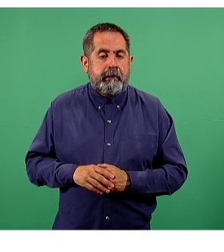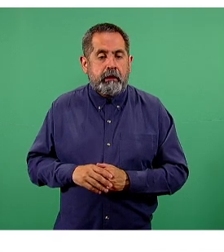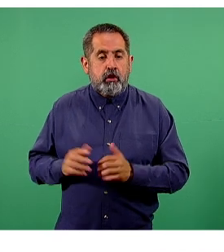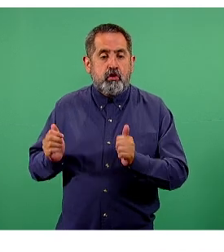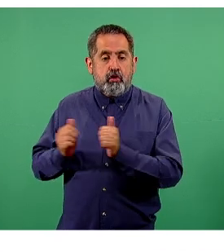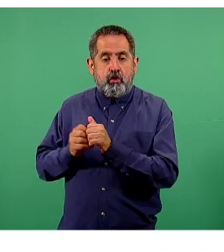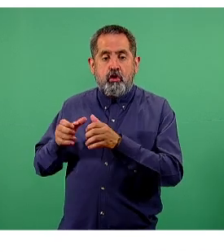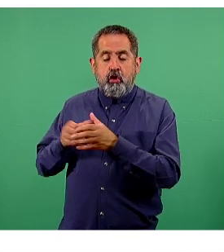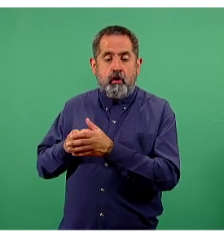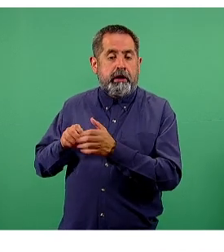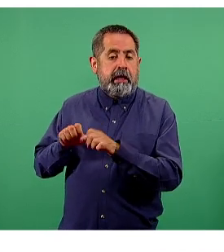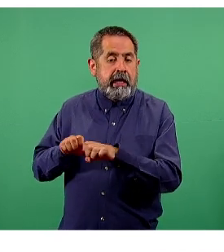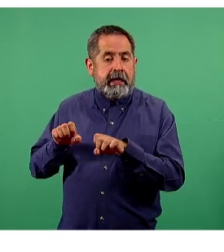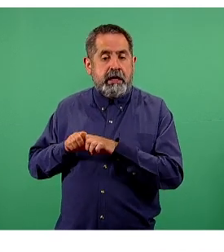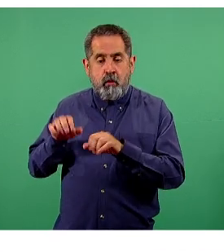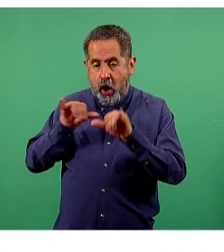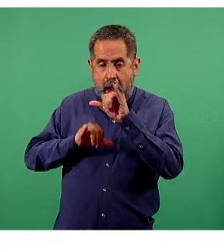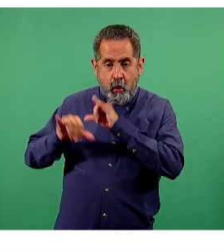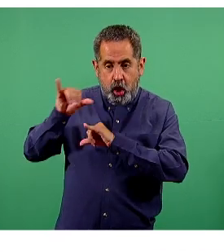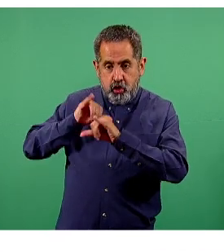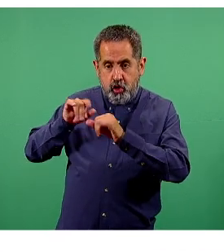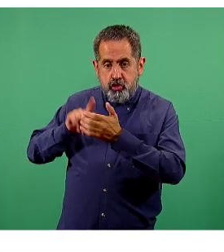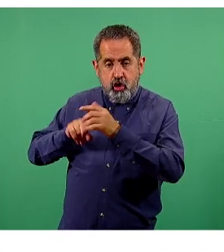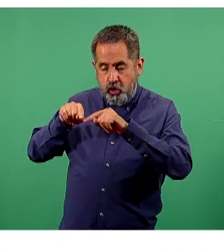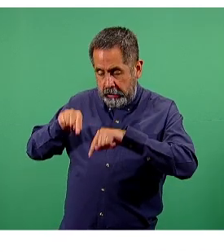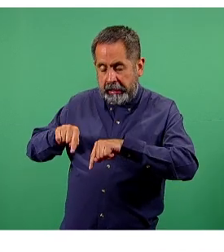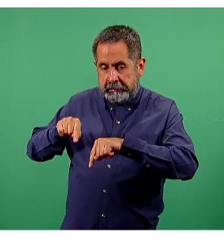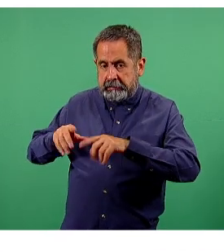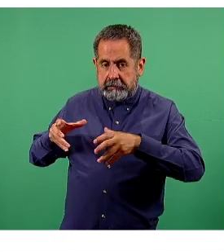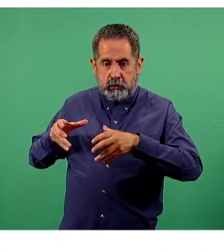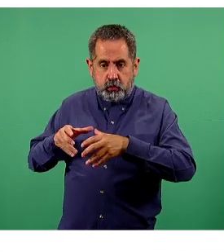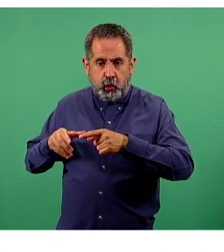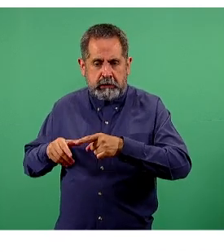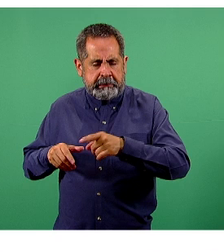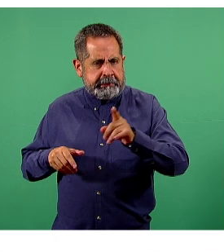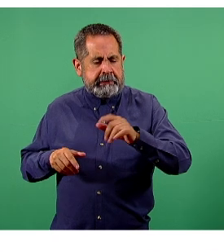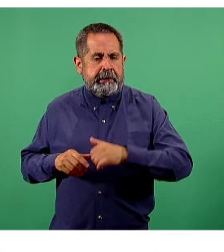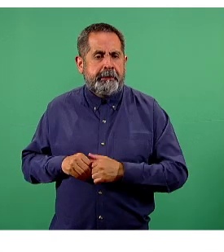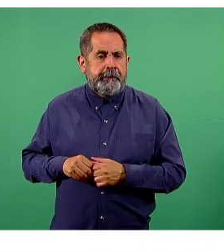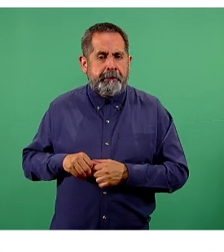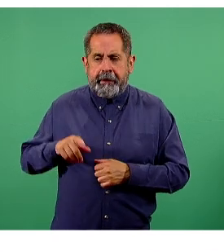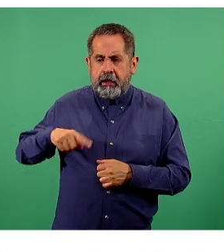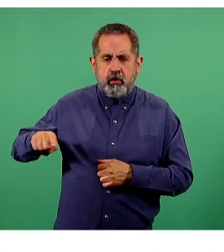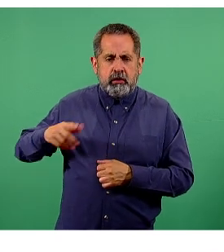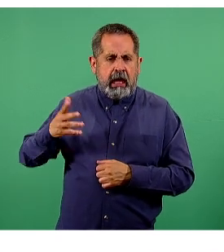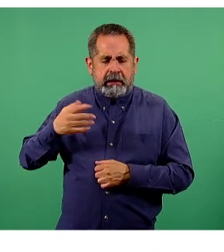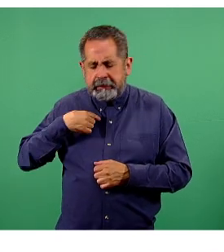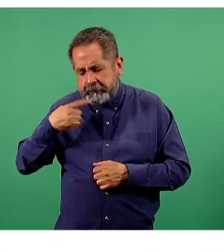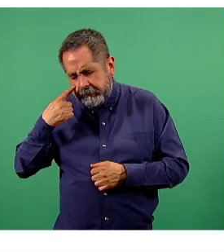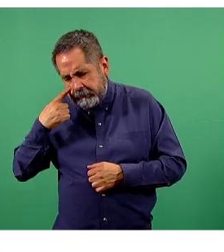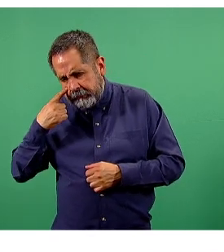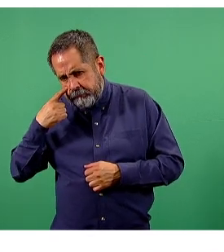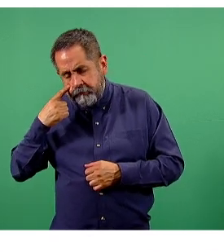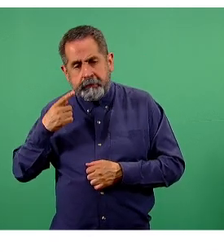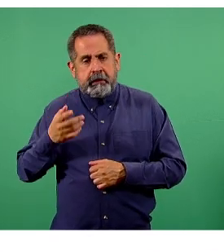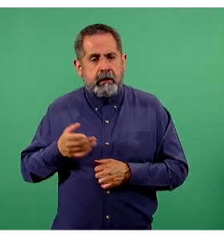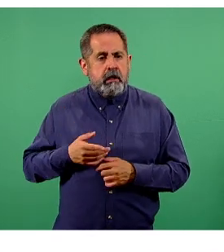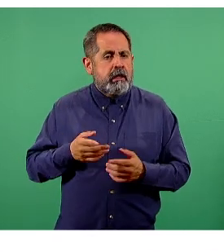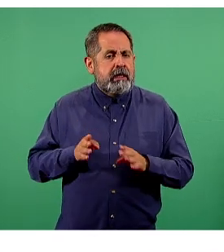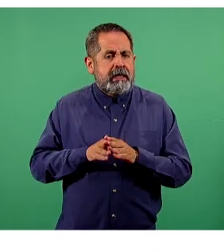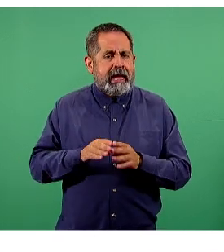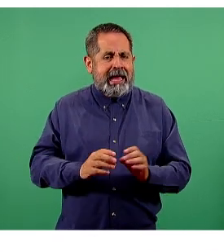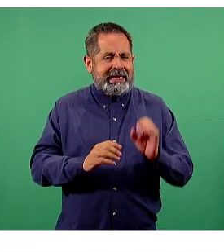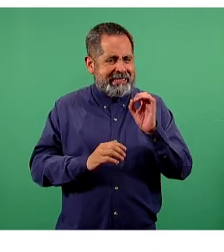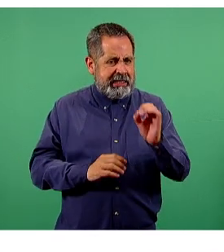Junto con el equipo del laboratorio en su conjunto, fue una evaluación de la cero prevalencia,